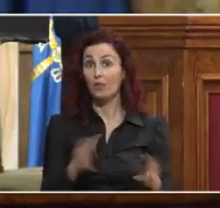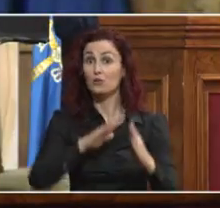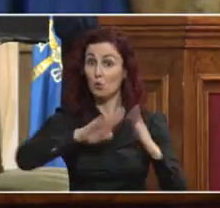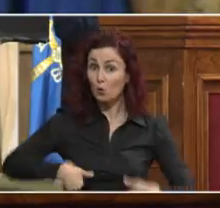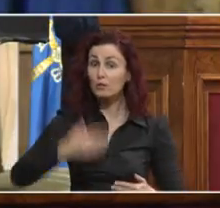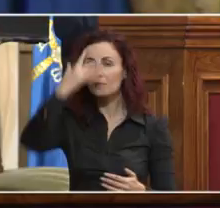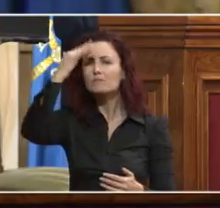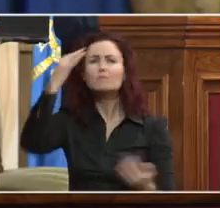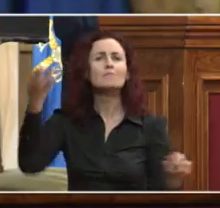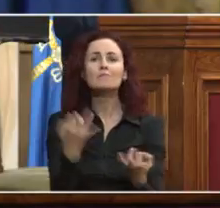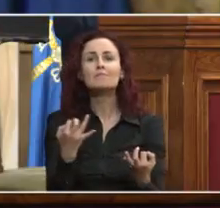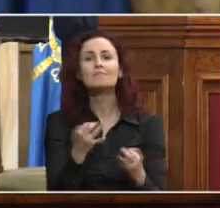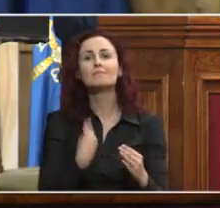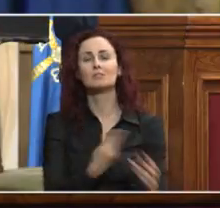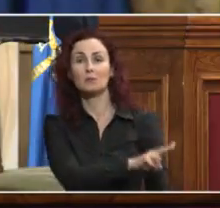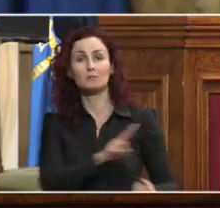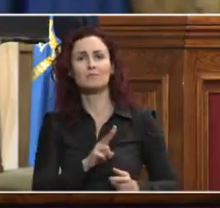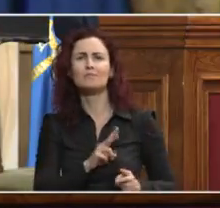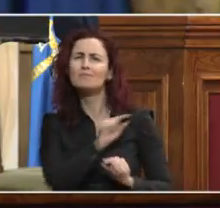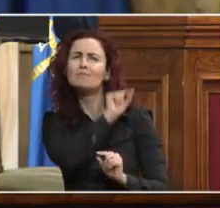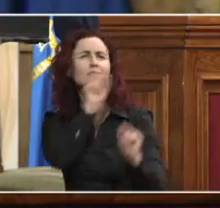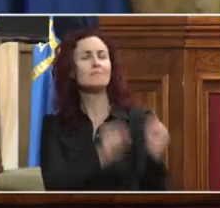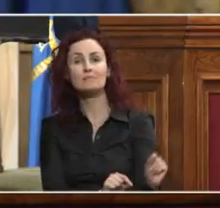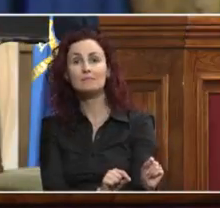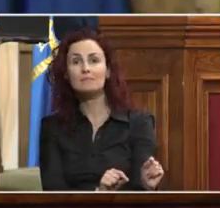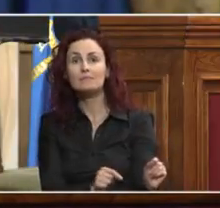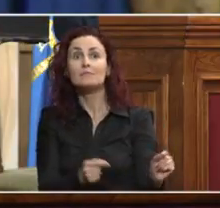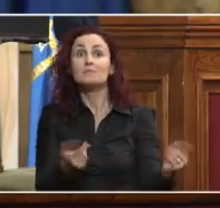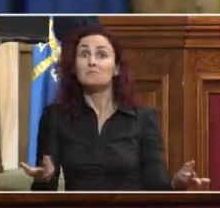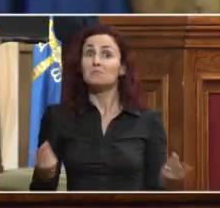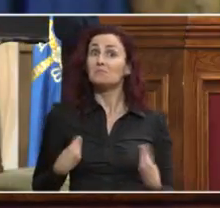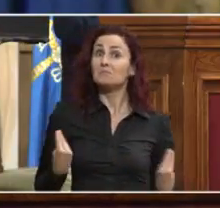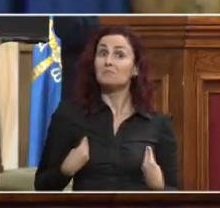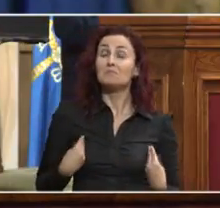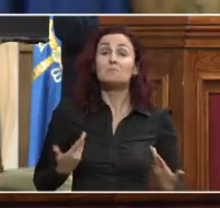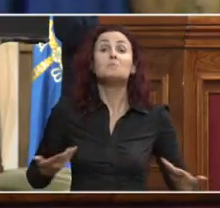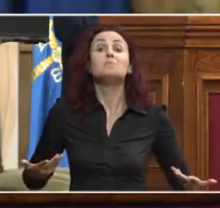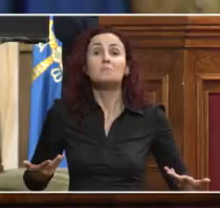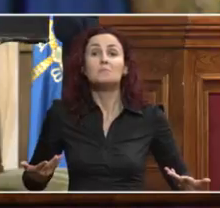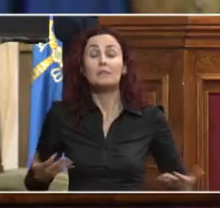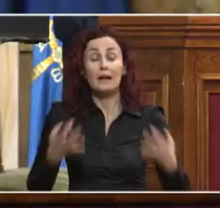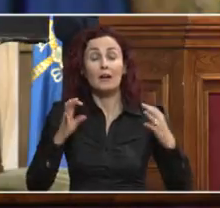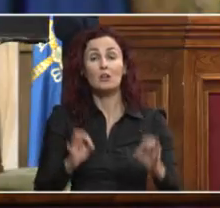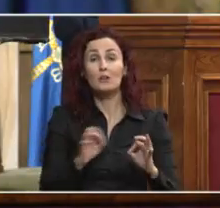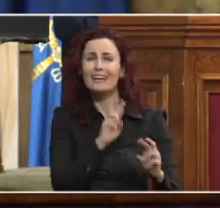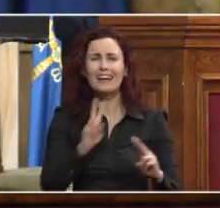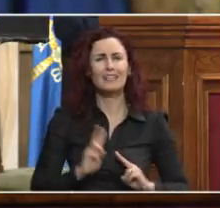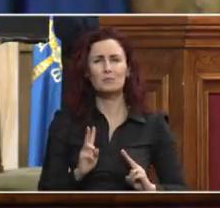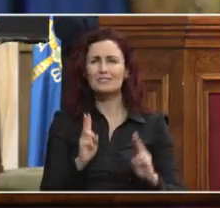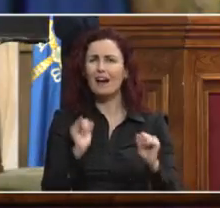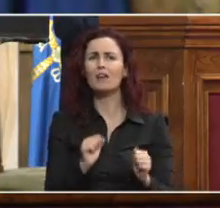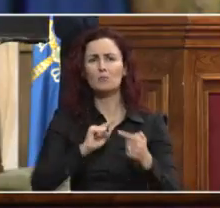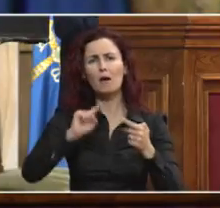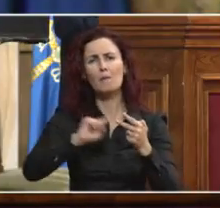de la filosofía es responder a una gran pregunta: ¿cuál es el sentido de la vida? En Warren tiene todas las respuestas,